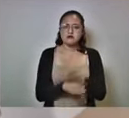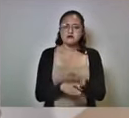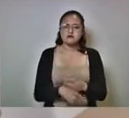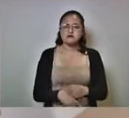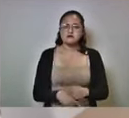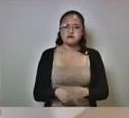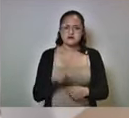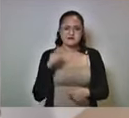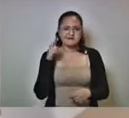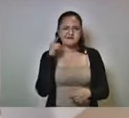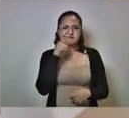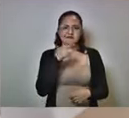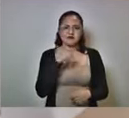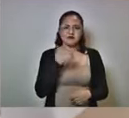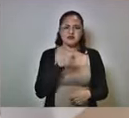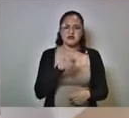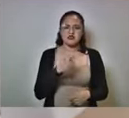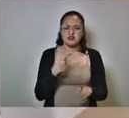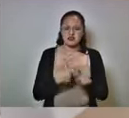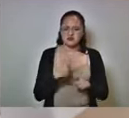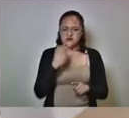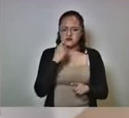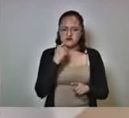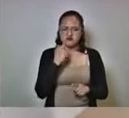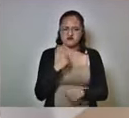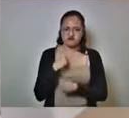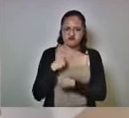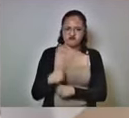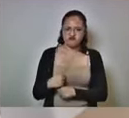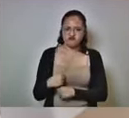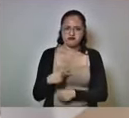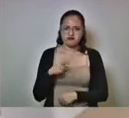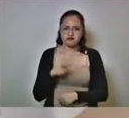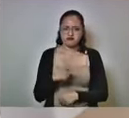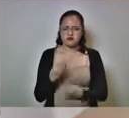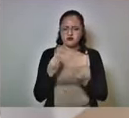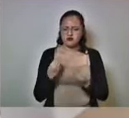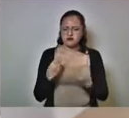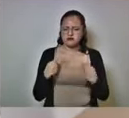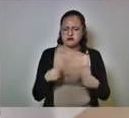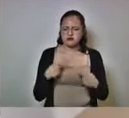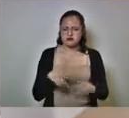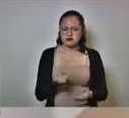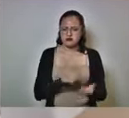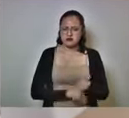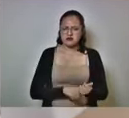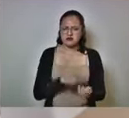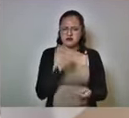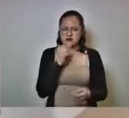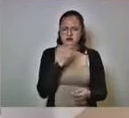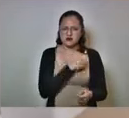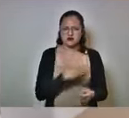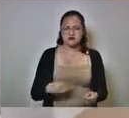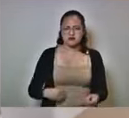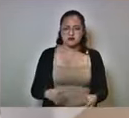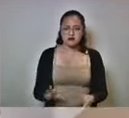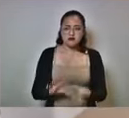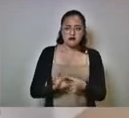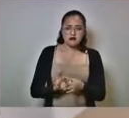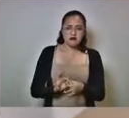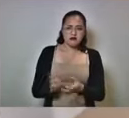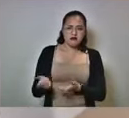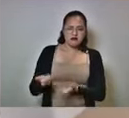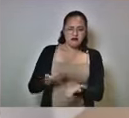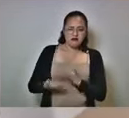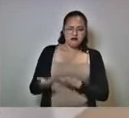Allá, los mandos policiales y muchos elementos de la policía municipal estaban vinculados con el